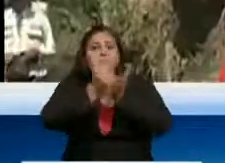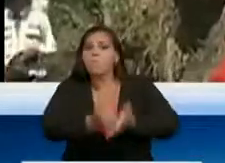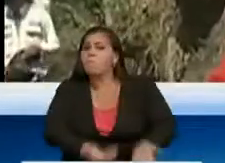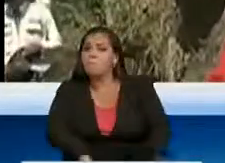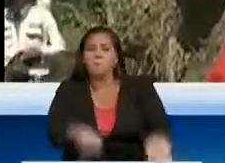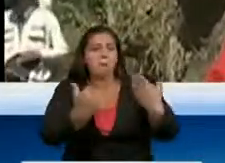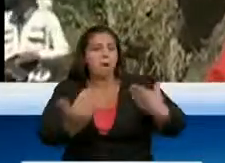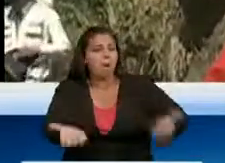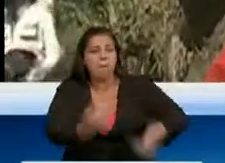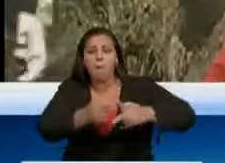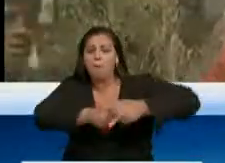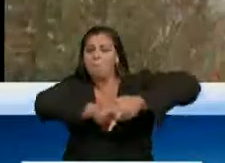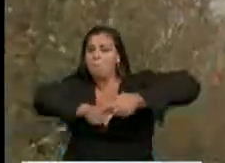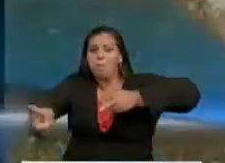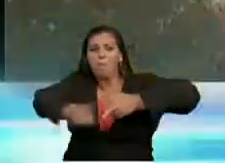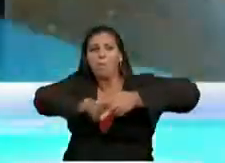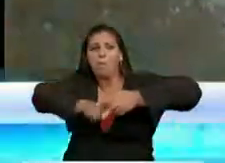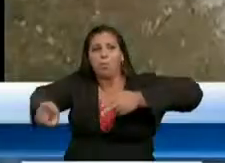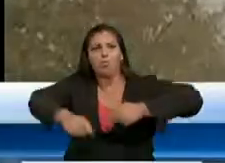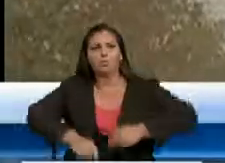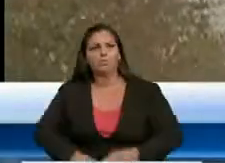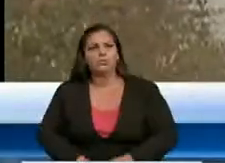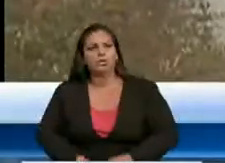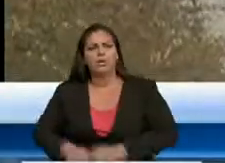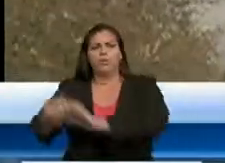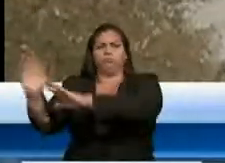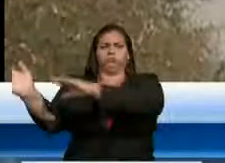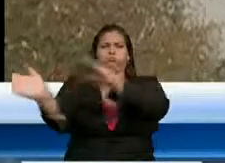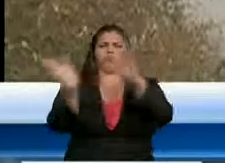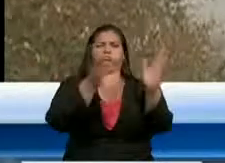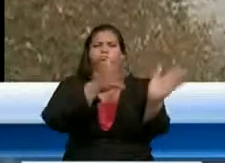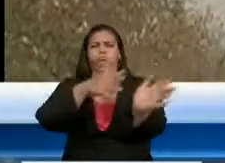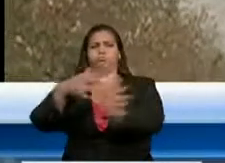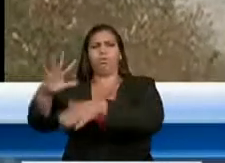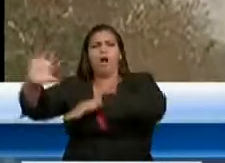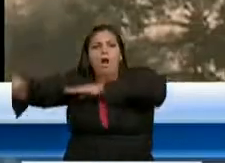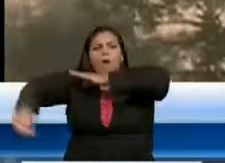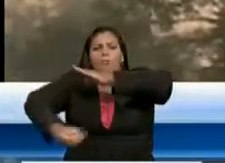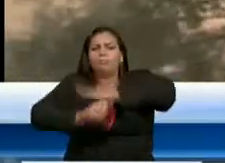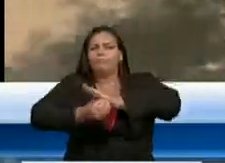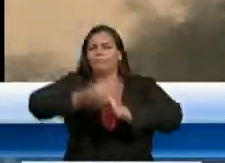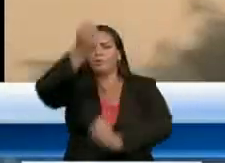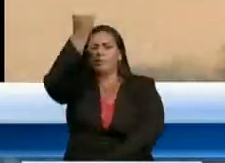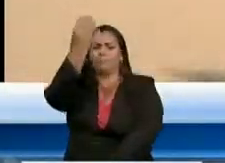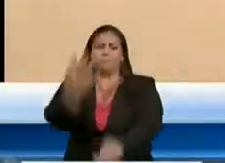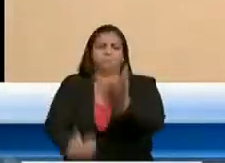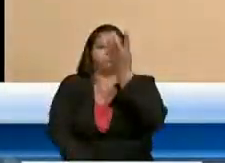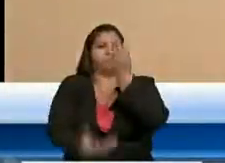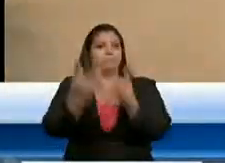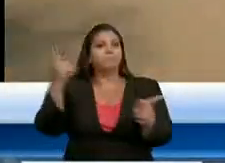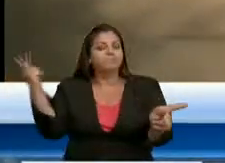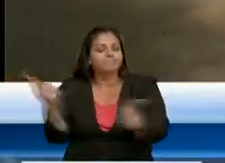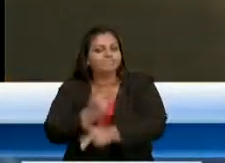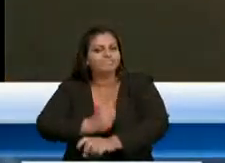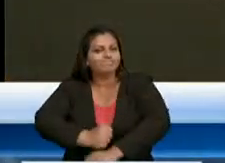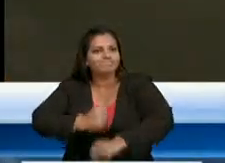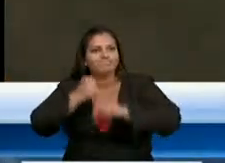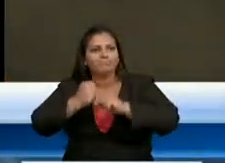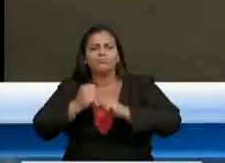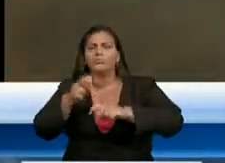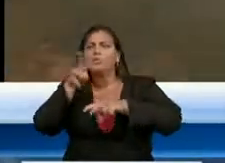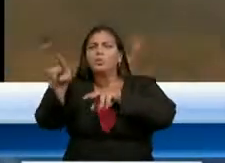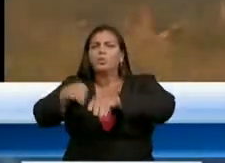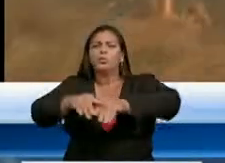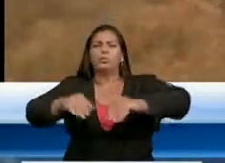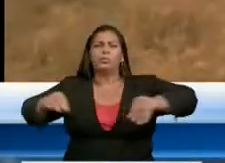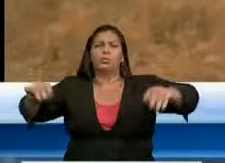difícil, el viento de más de 30 kilómetros por hora nos está complicando el sentido de las llamas. Es muy riesgoso, es muy peligroso el humo. Usted ve la cantidad